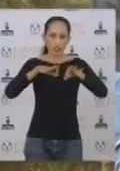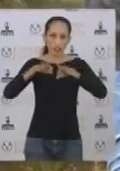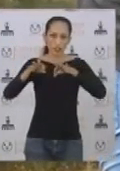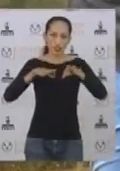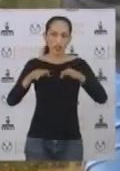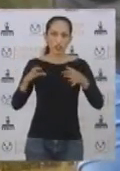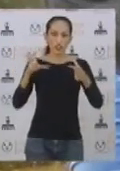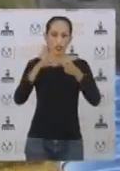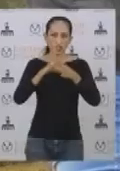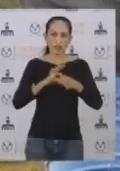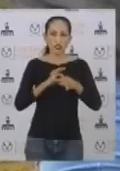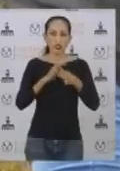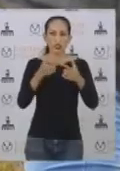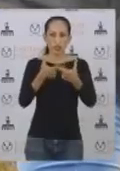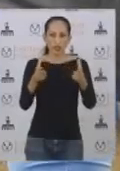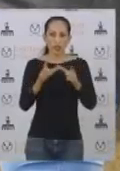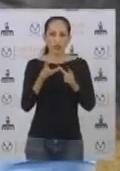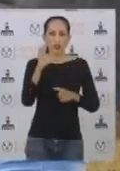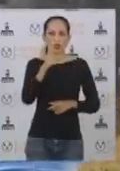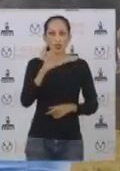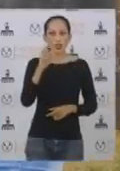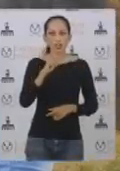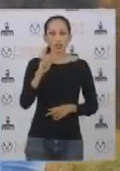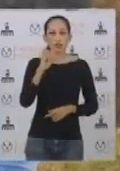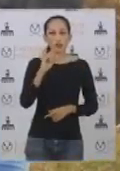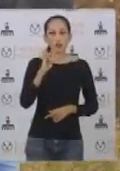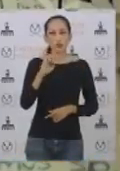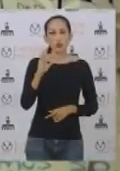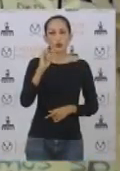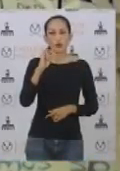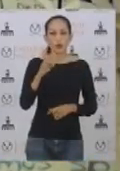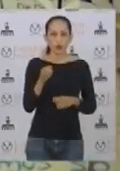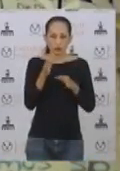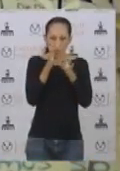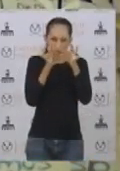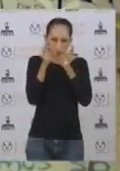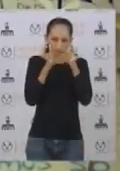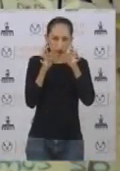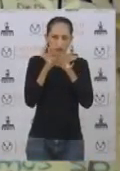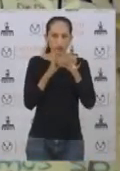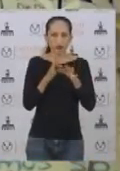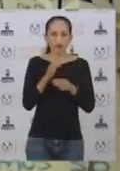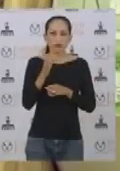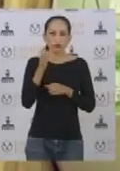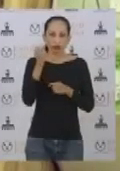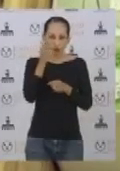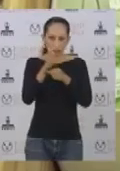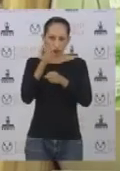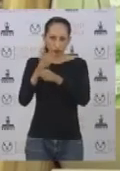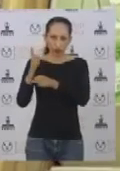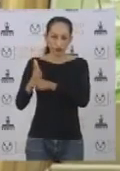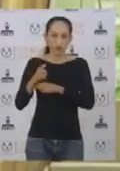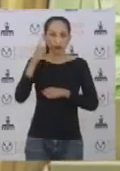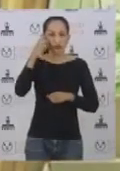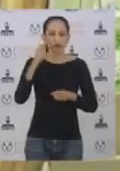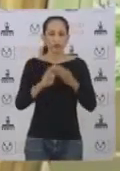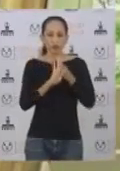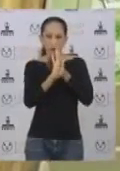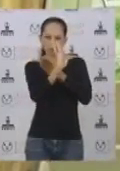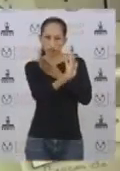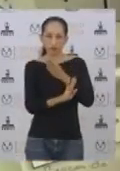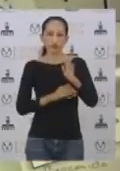de Entomología Aplicada, quienes la ayudaron a identificar especies de parasitoides que servirán para el control biológico de plagas del